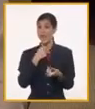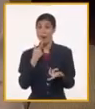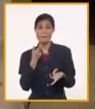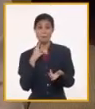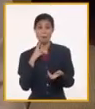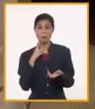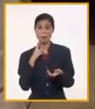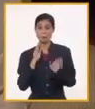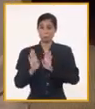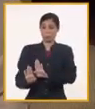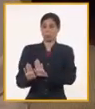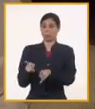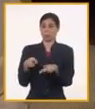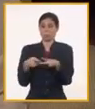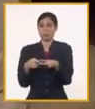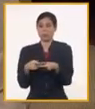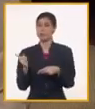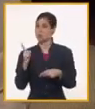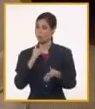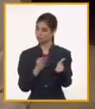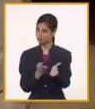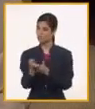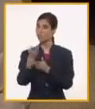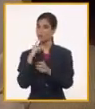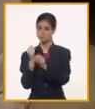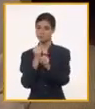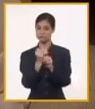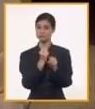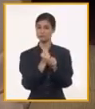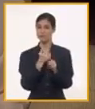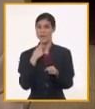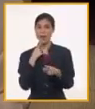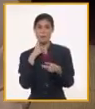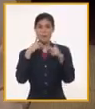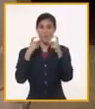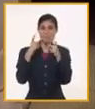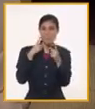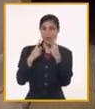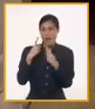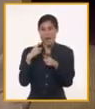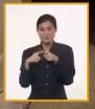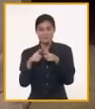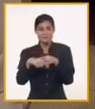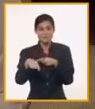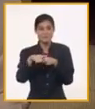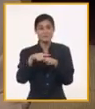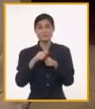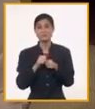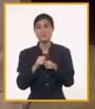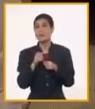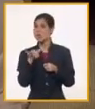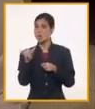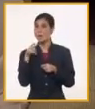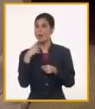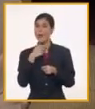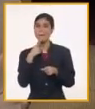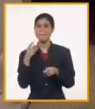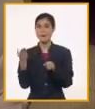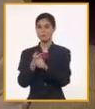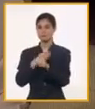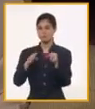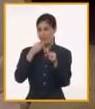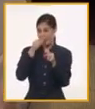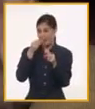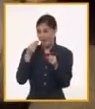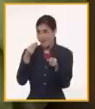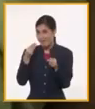también, bueno, la vida seguía, ¿no? Y había otras escasez y otras cosas, pero en ese sentido también pude lograr que la provincia,